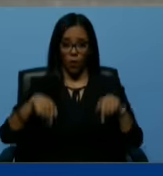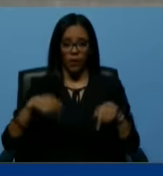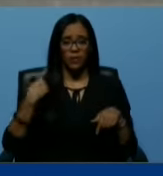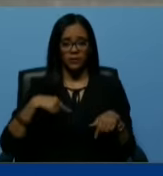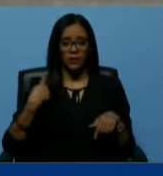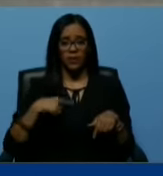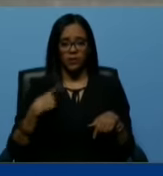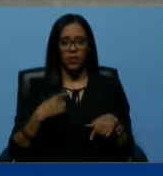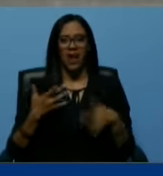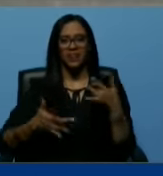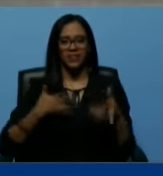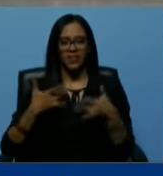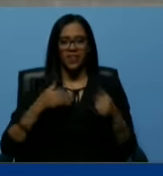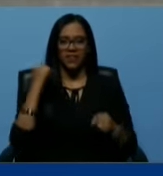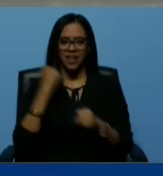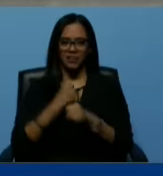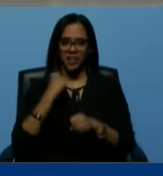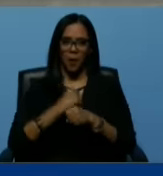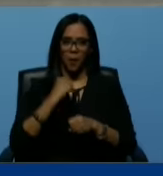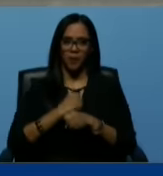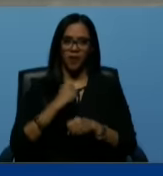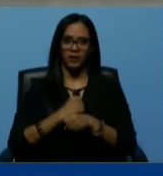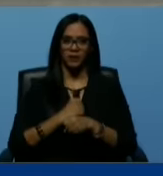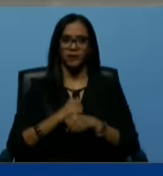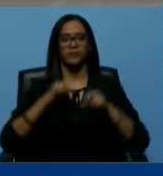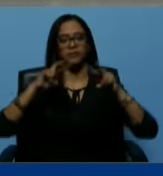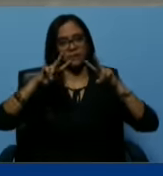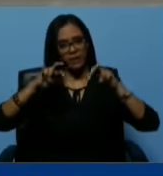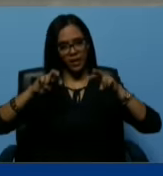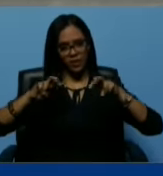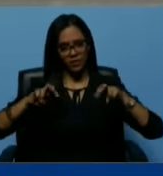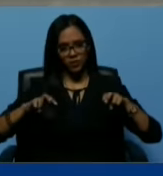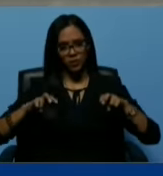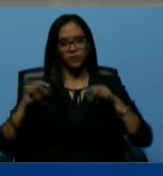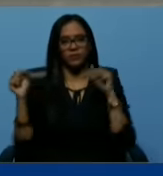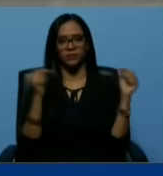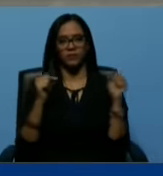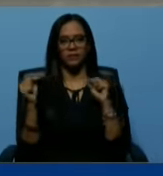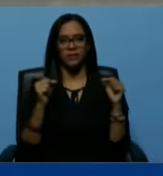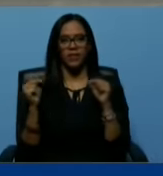de trabajo, de revisión, de debate